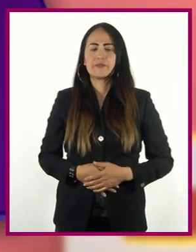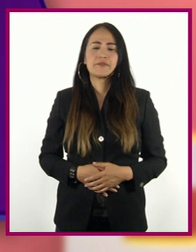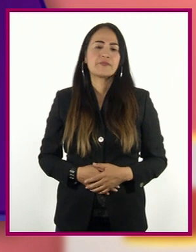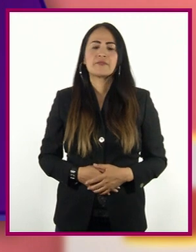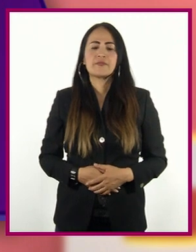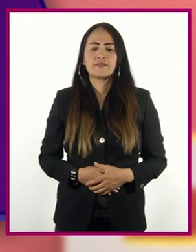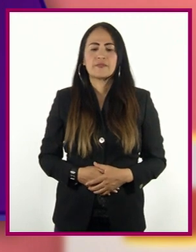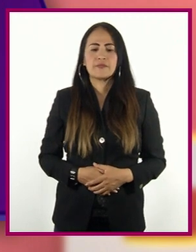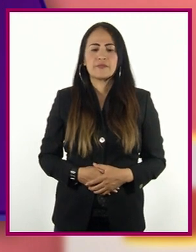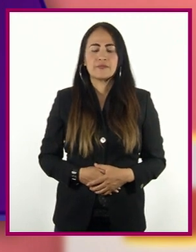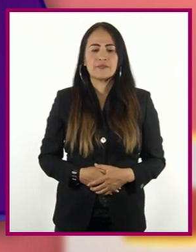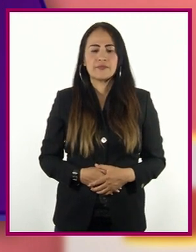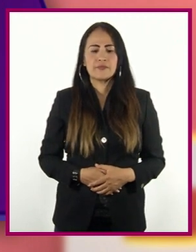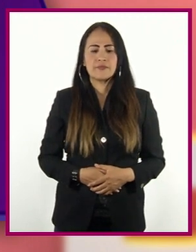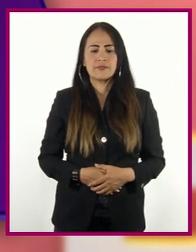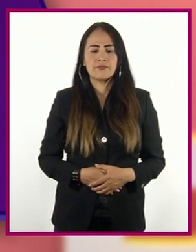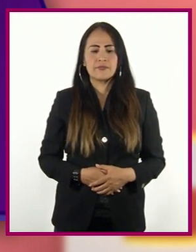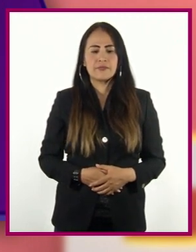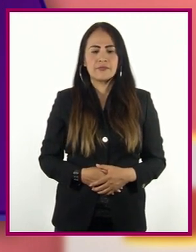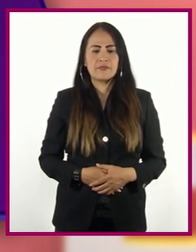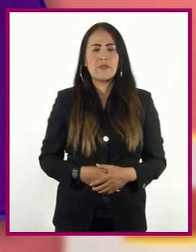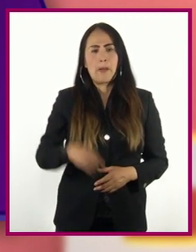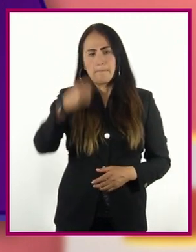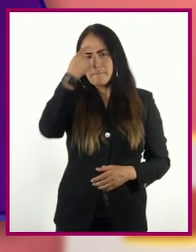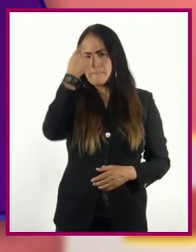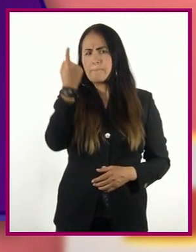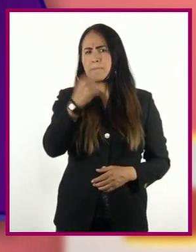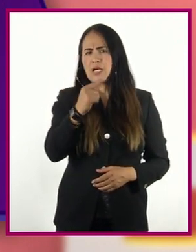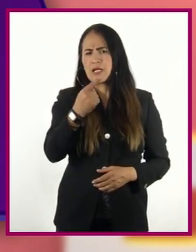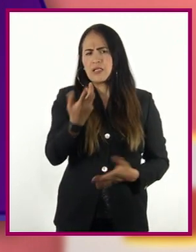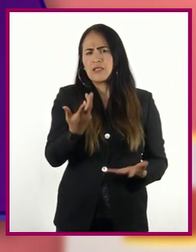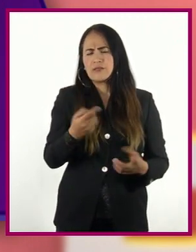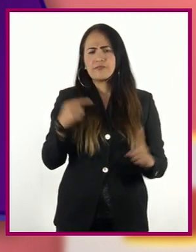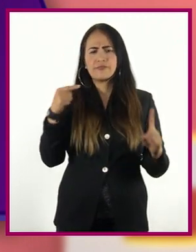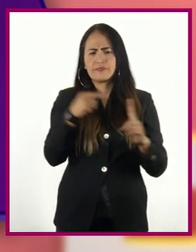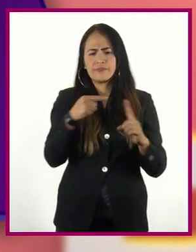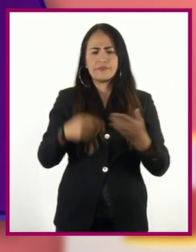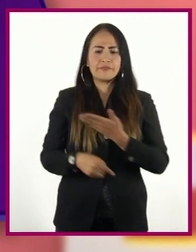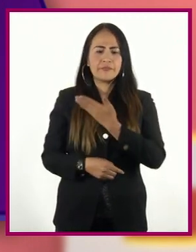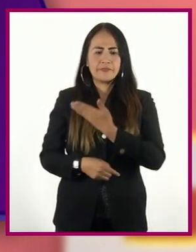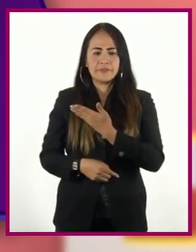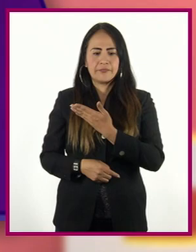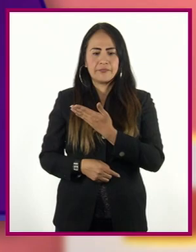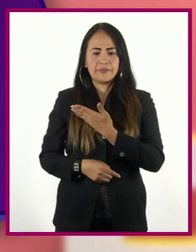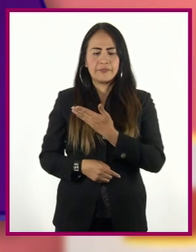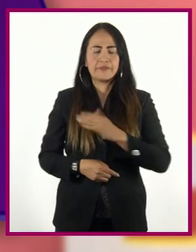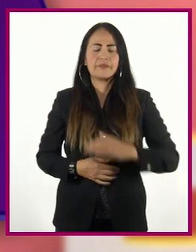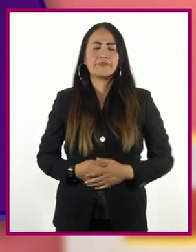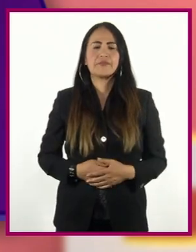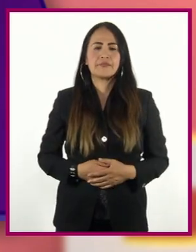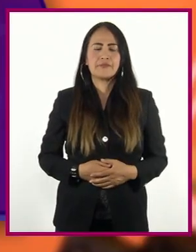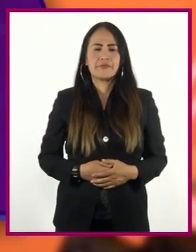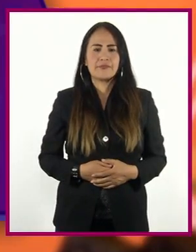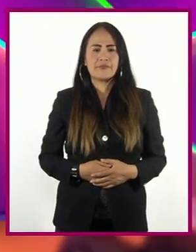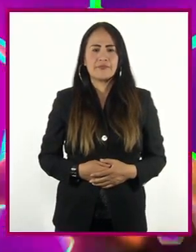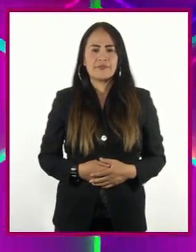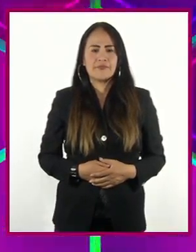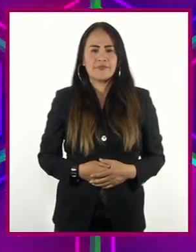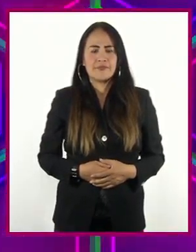persona relevante de su comunidad, con el propósito de explorar entrevistas para detectar sus